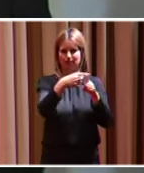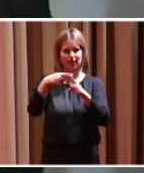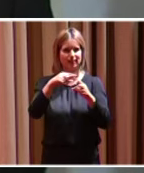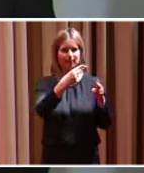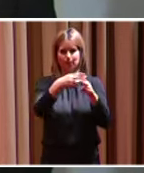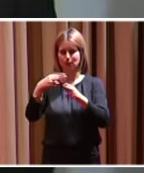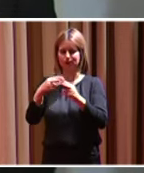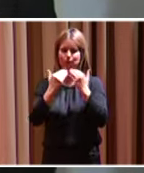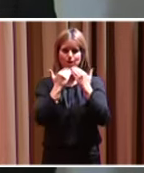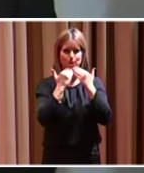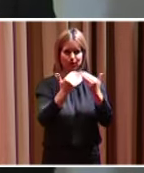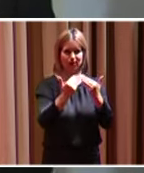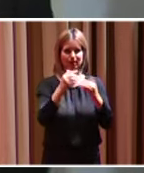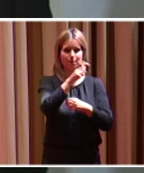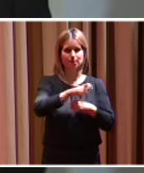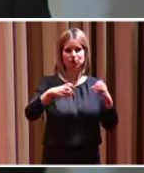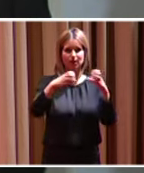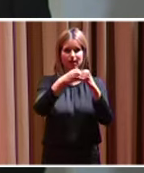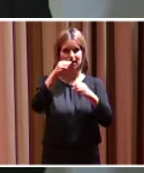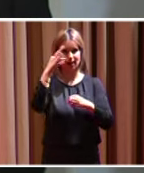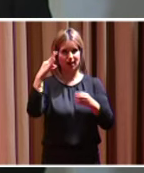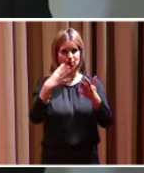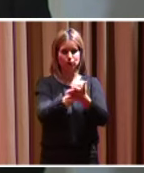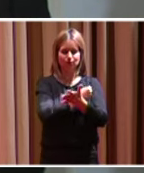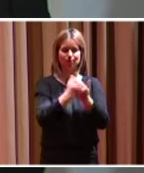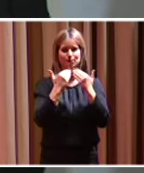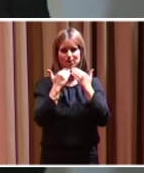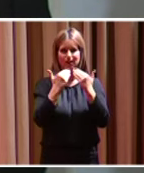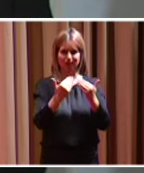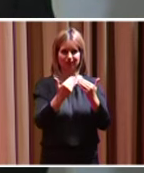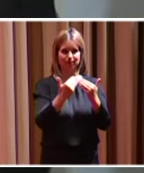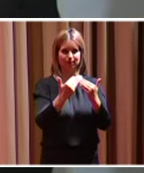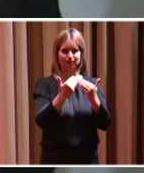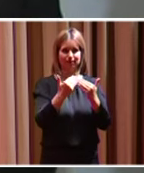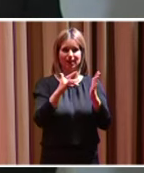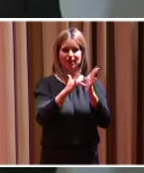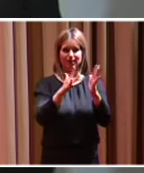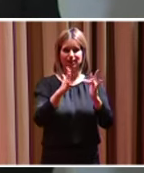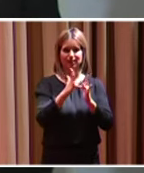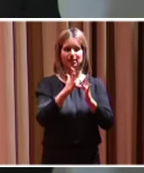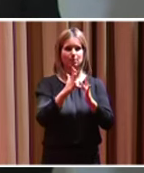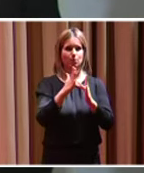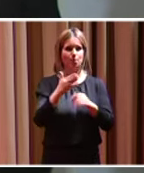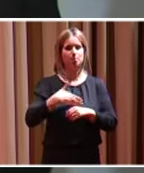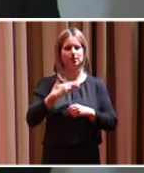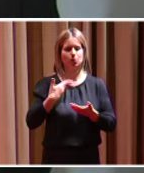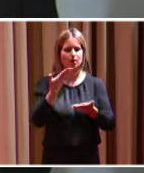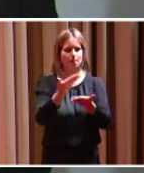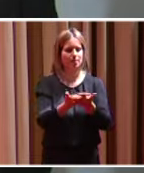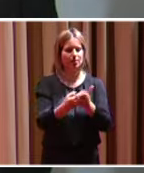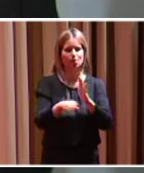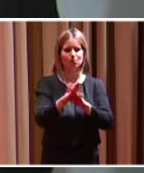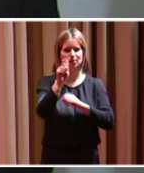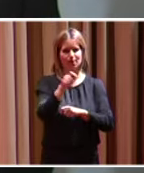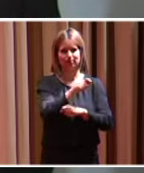grupos, muchas gracias. Granadinos todos, muchas gracias. Pedimos al Santísimo Cristo de la Misericordia que